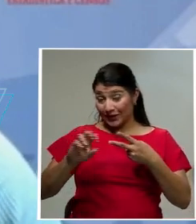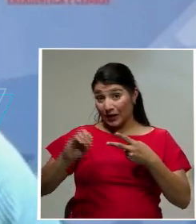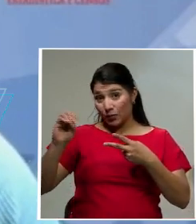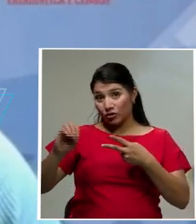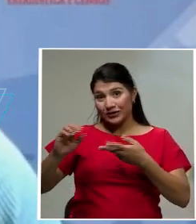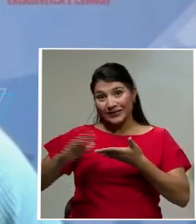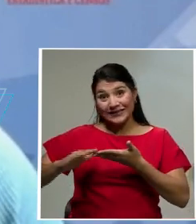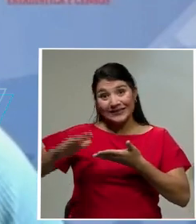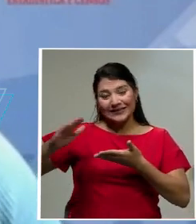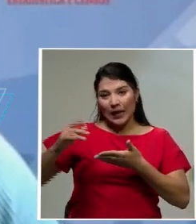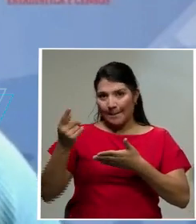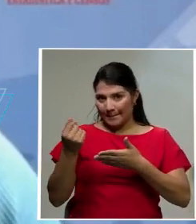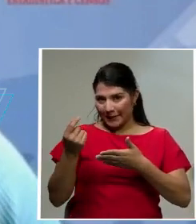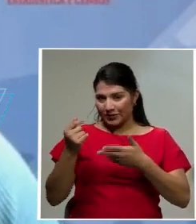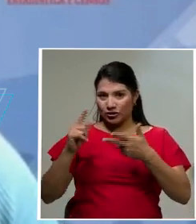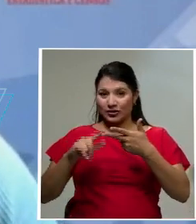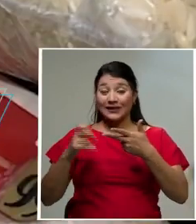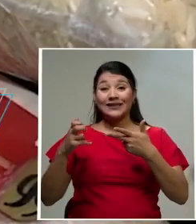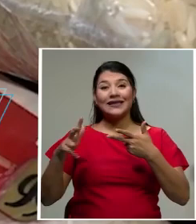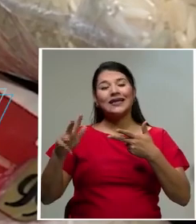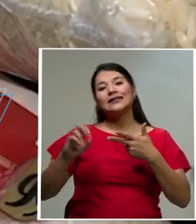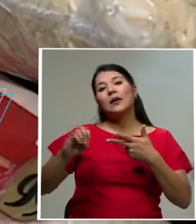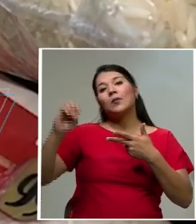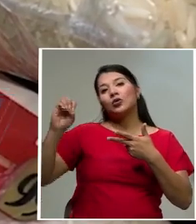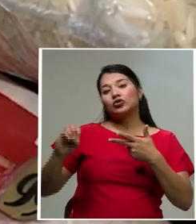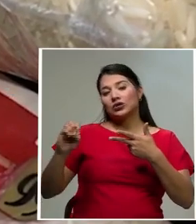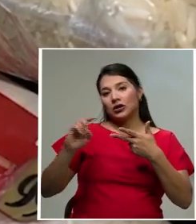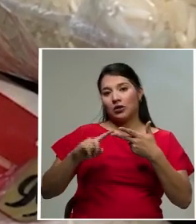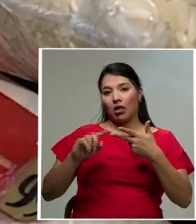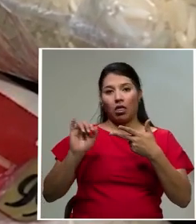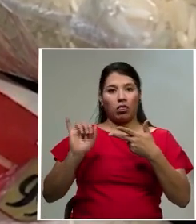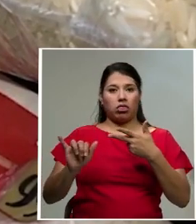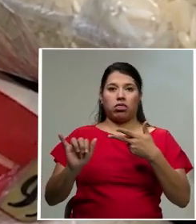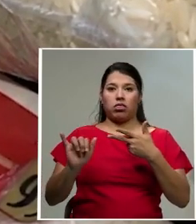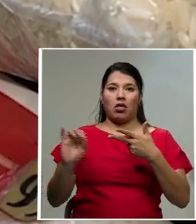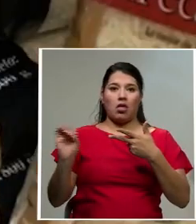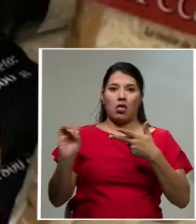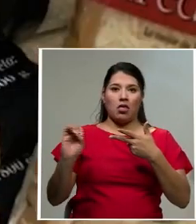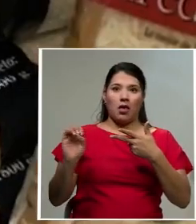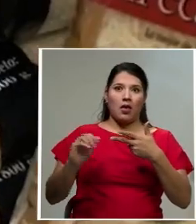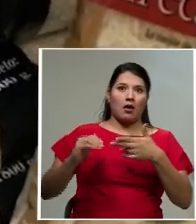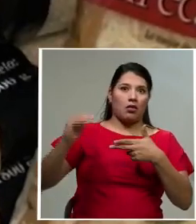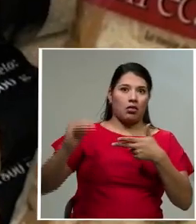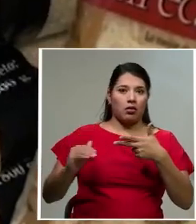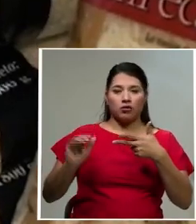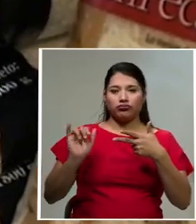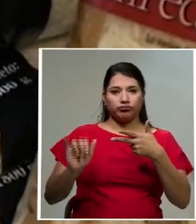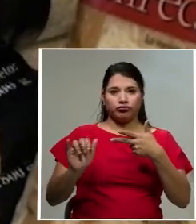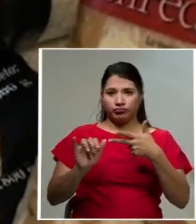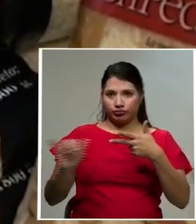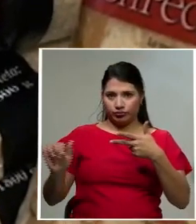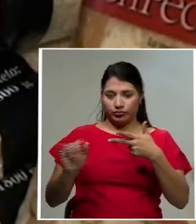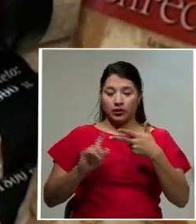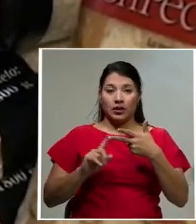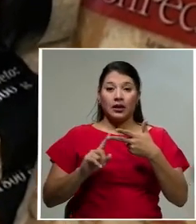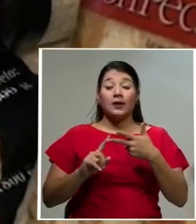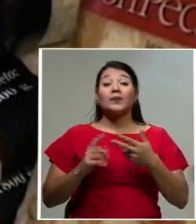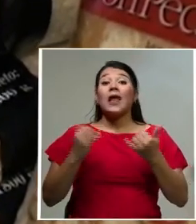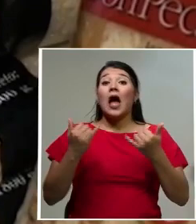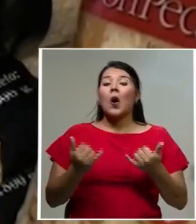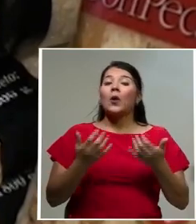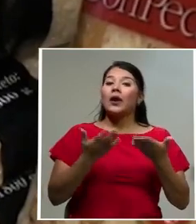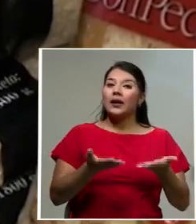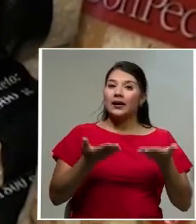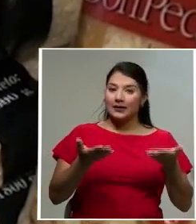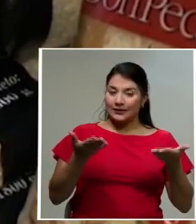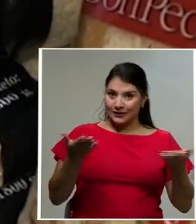de precio y 13% no presentó ninguna variación. En cuanto a los